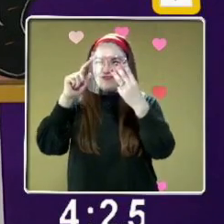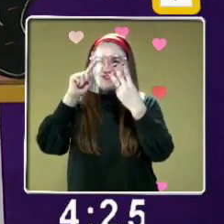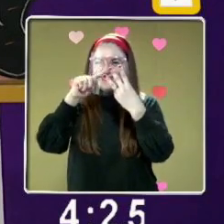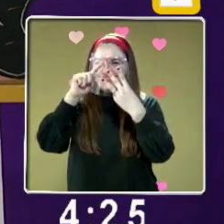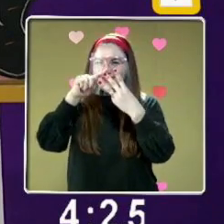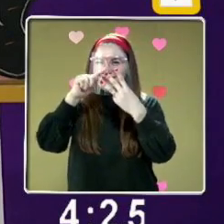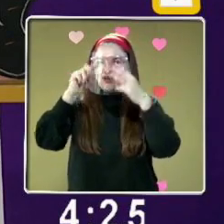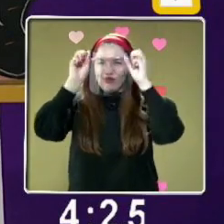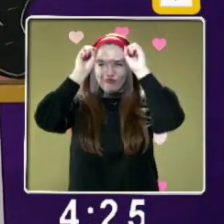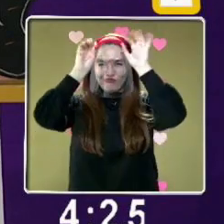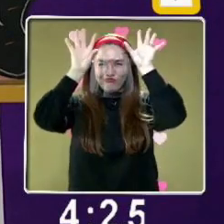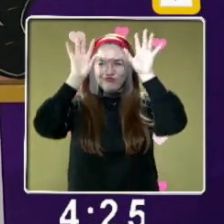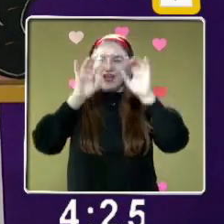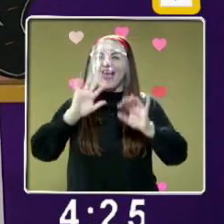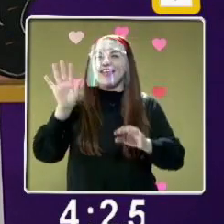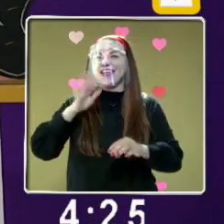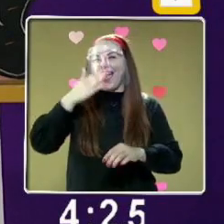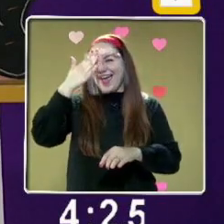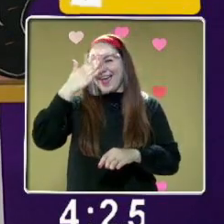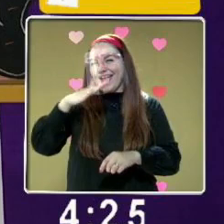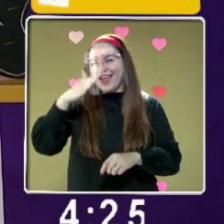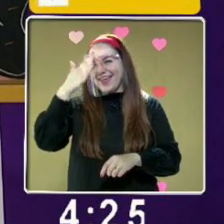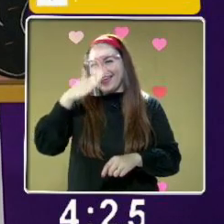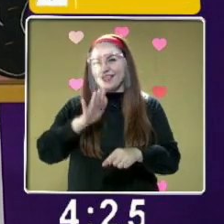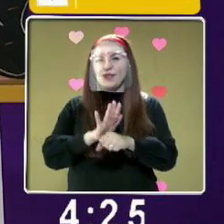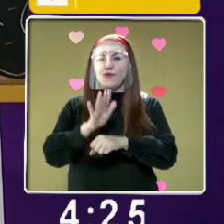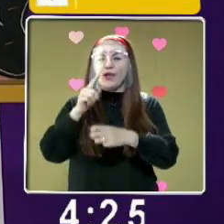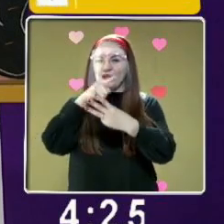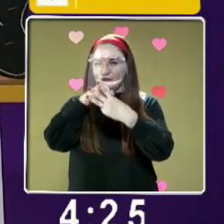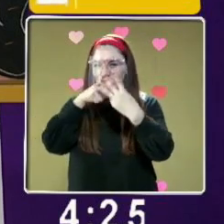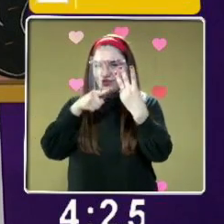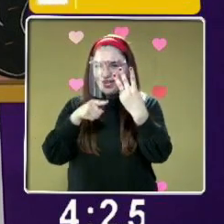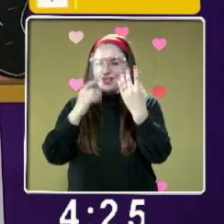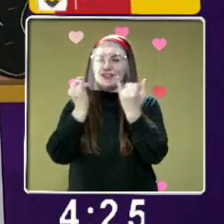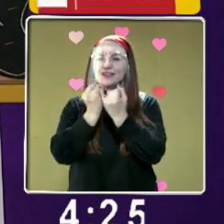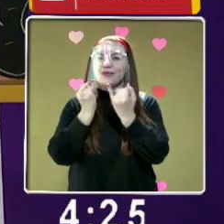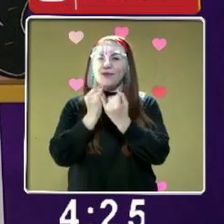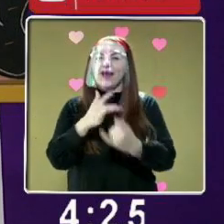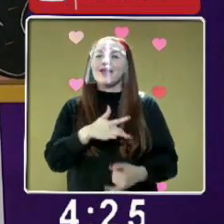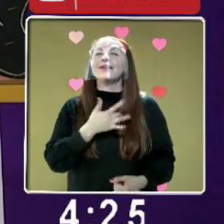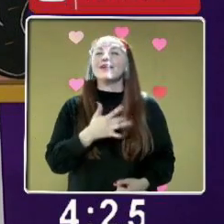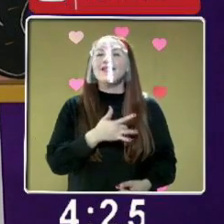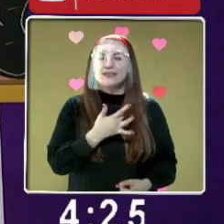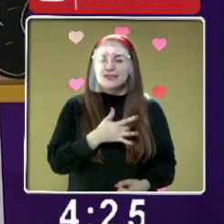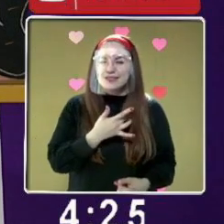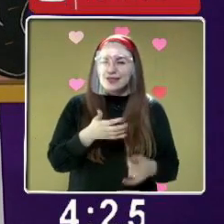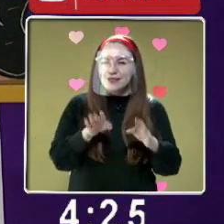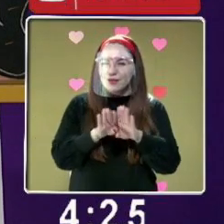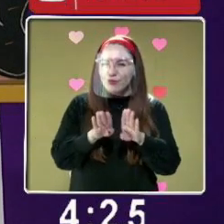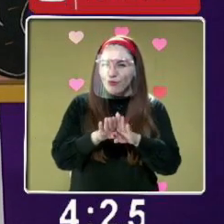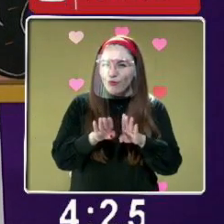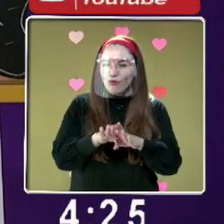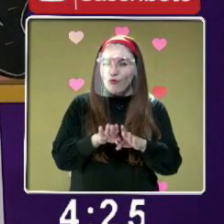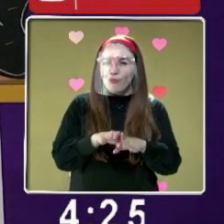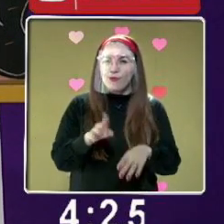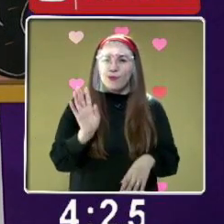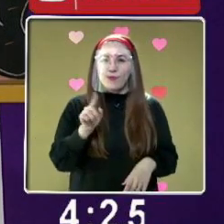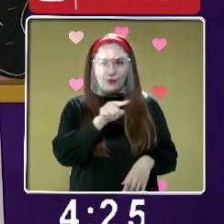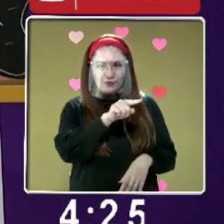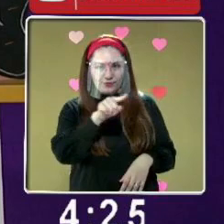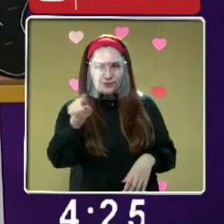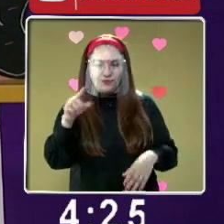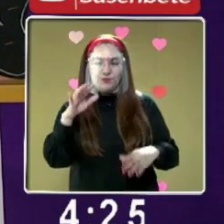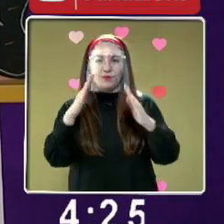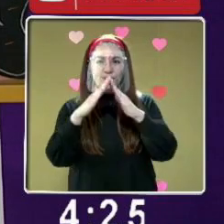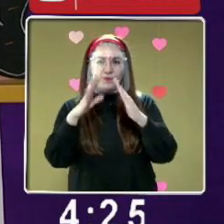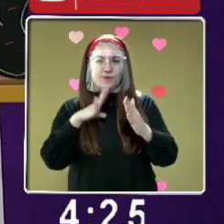idea mejor, ¿verdad? Así es, son tres personajes que tienen algo ahí en común y está bien fácil. Mientras tanto, te sugerimos que si tú tienes en casa